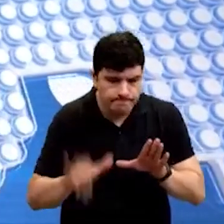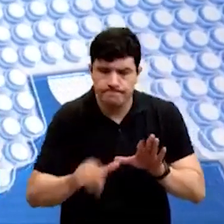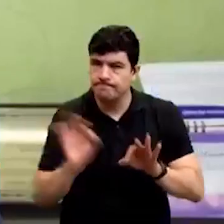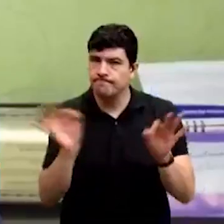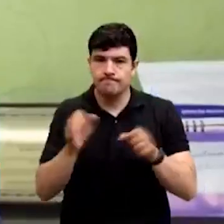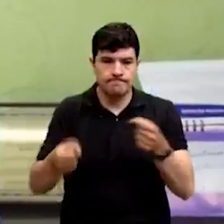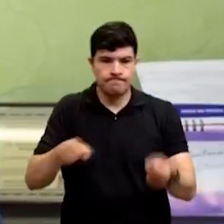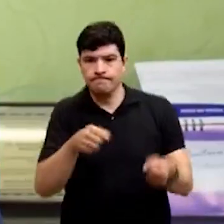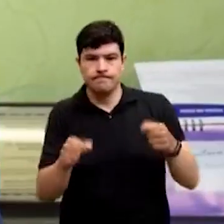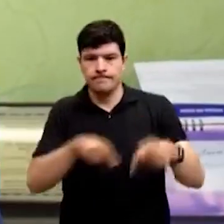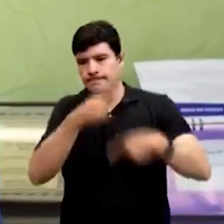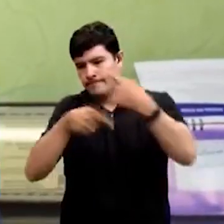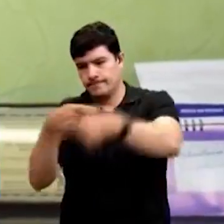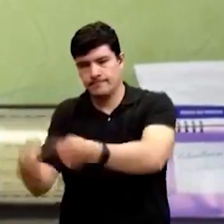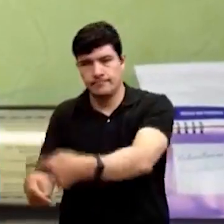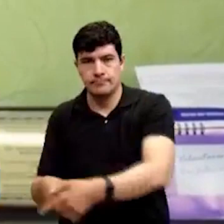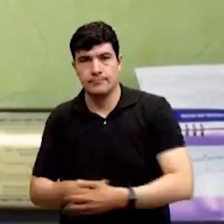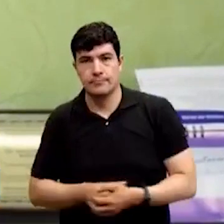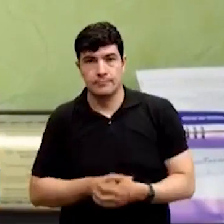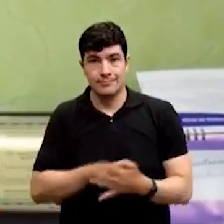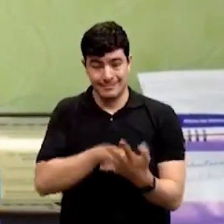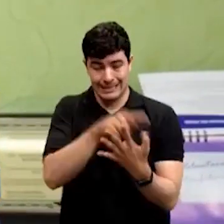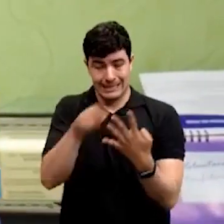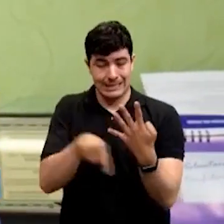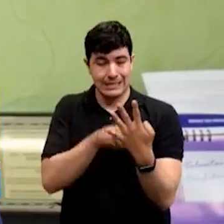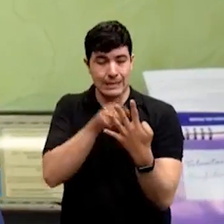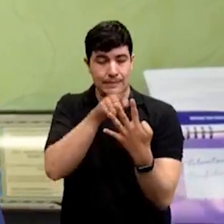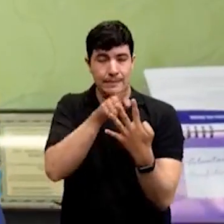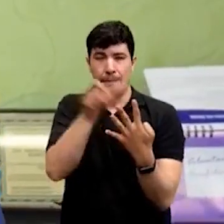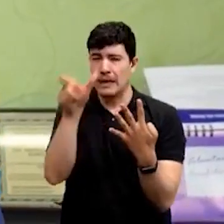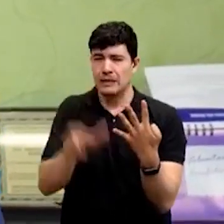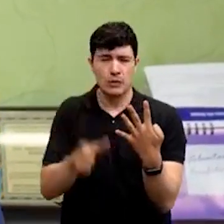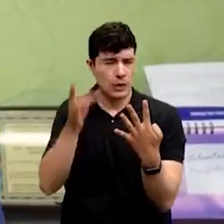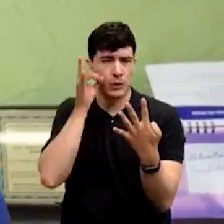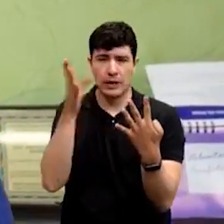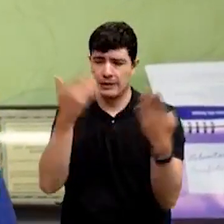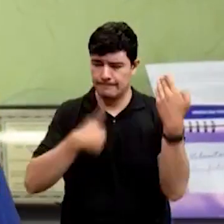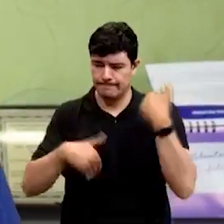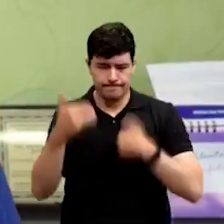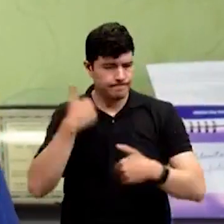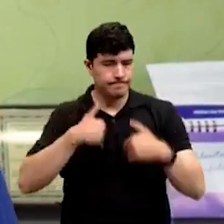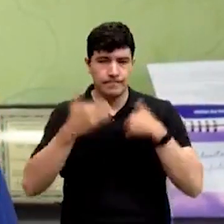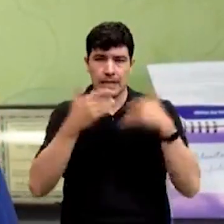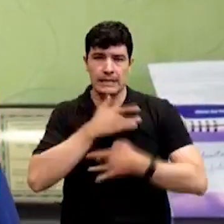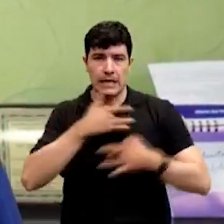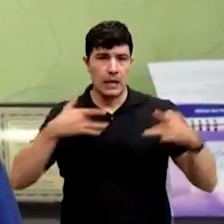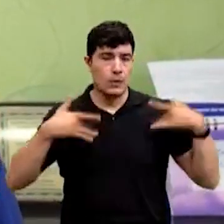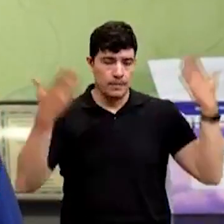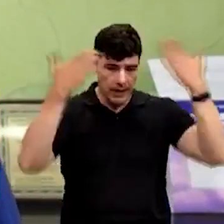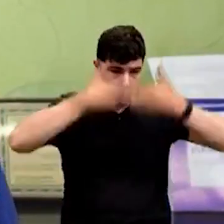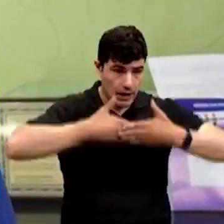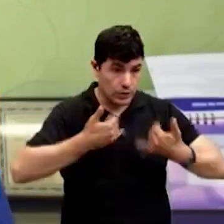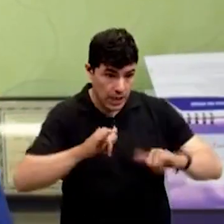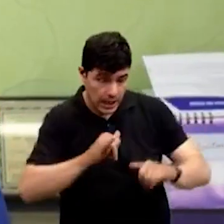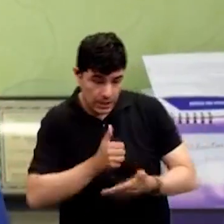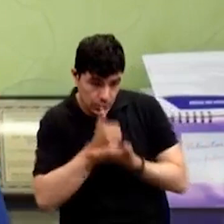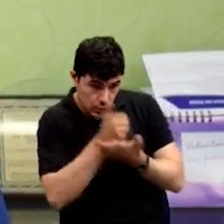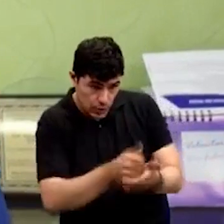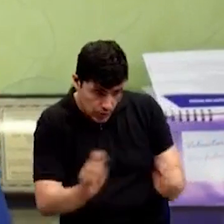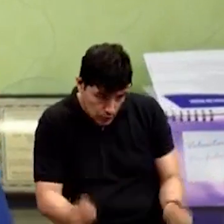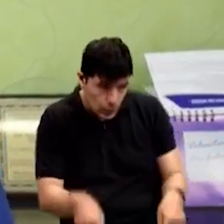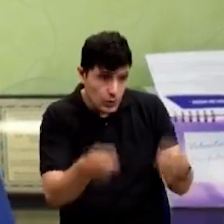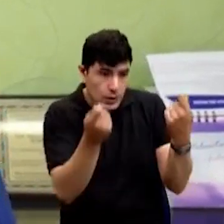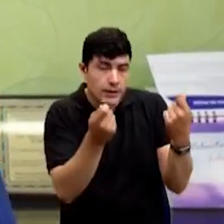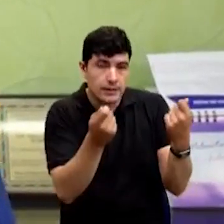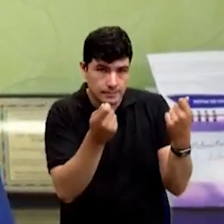San Lucas. Uno estaba en estado crítico, con pronóstico reservado, se estabilizó y se sacó